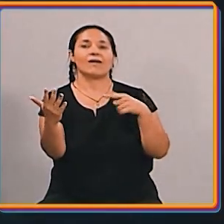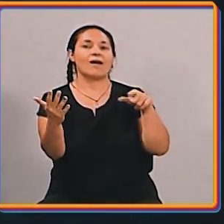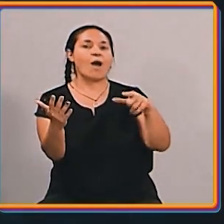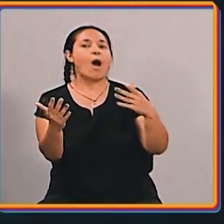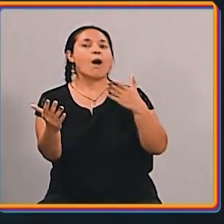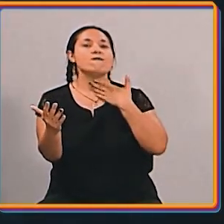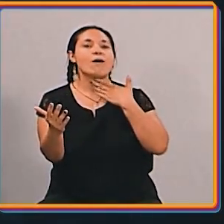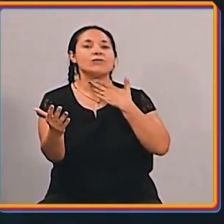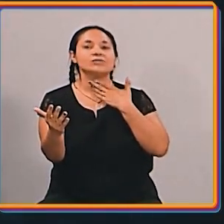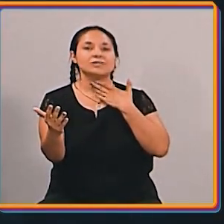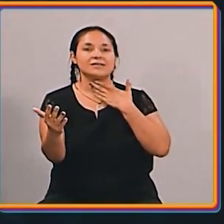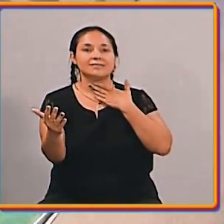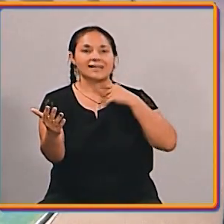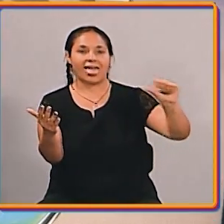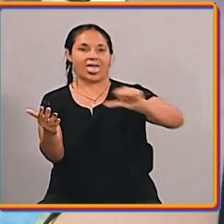ganarán puntos.